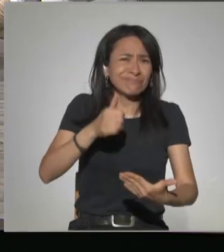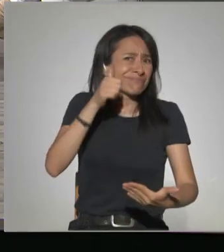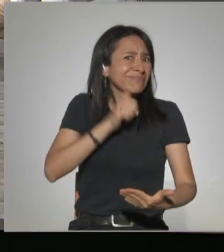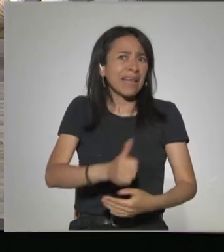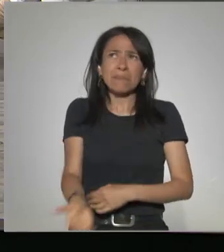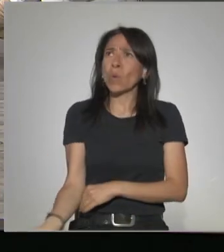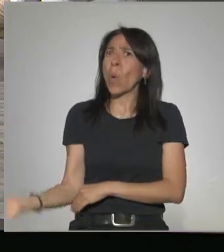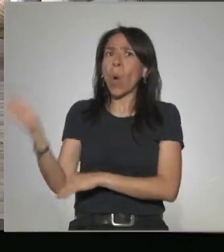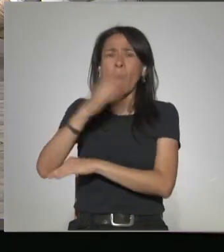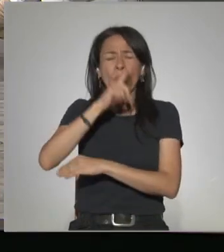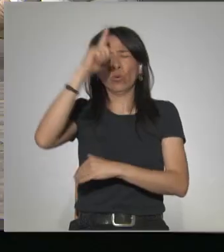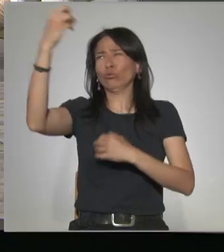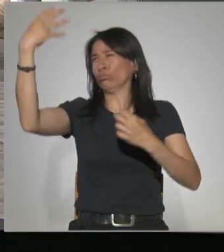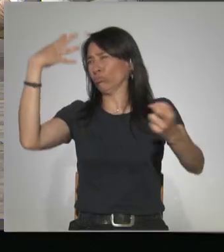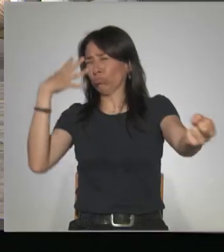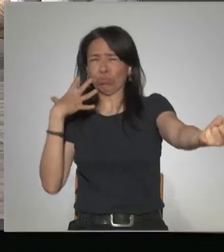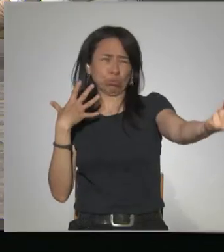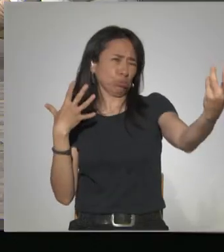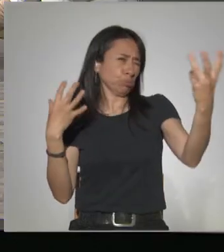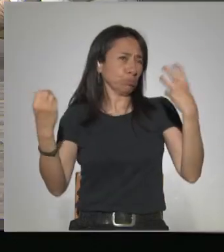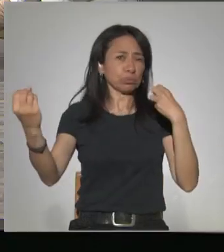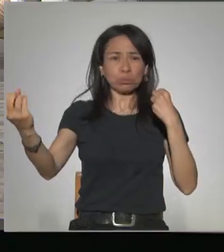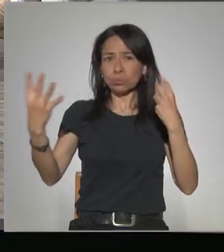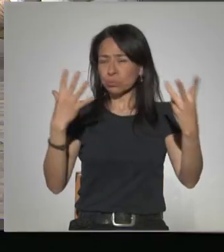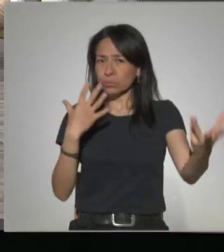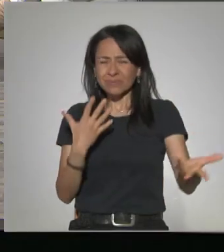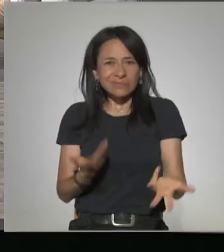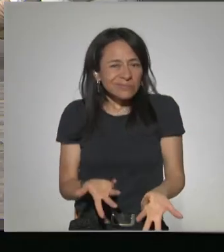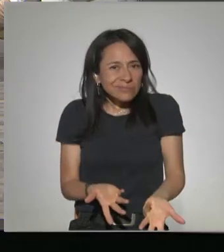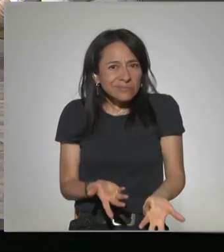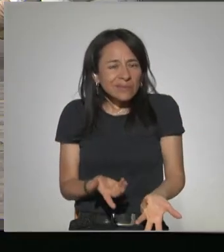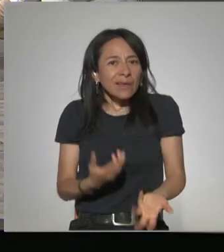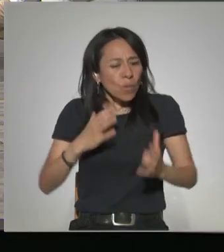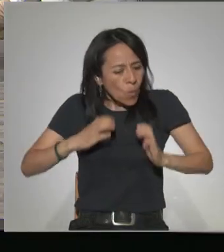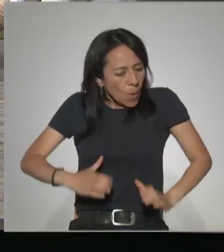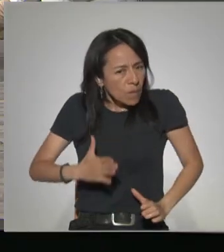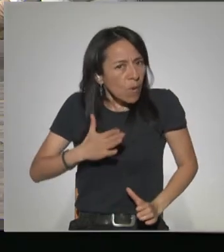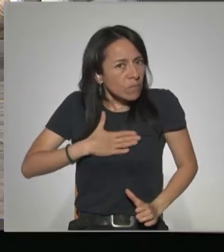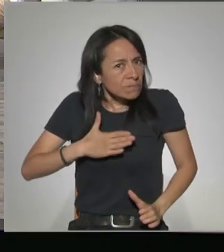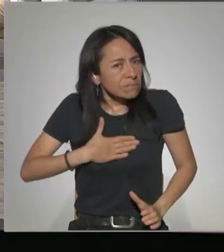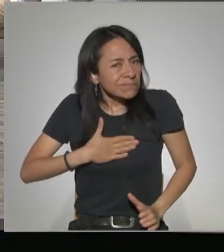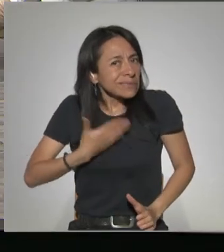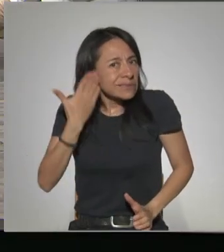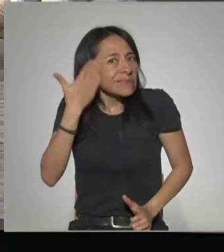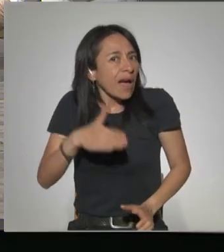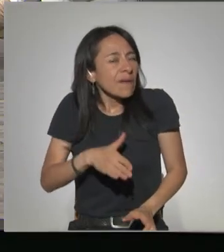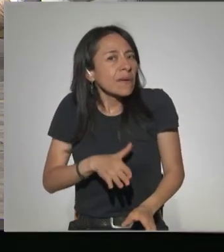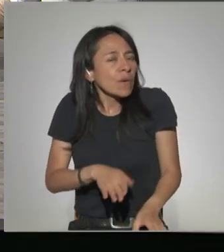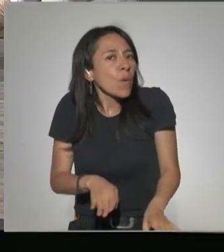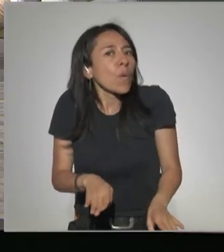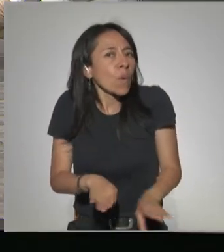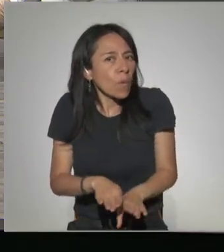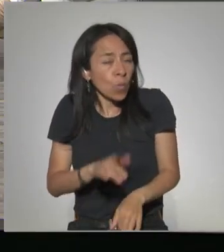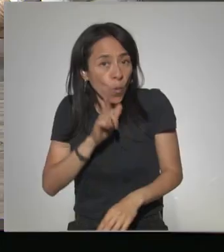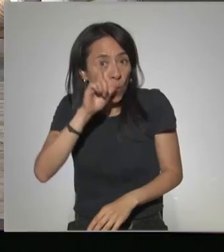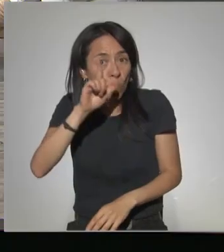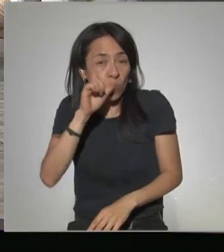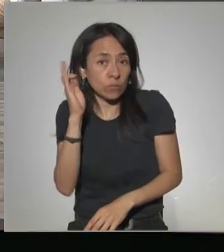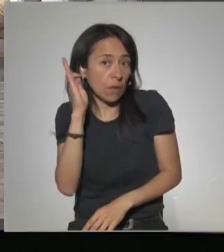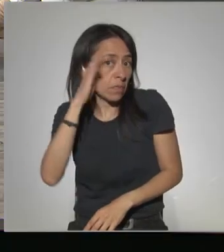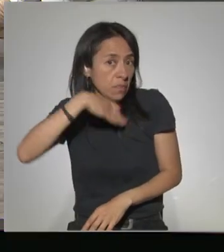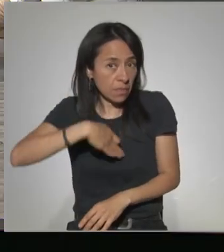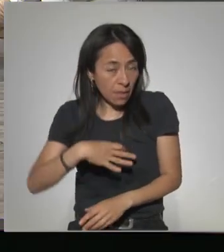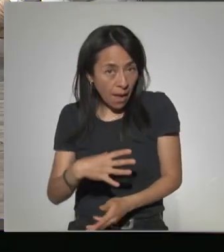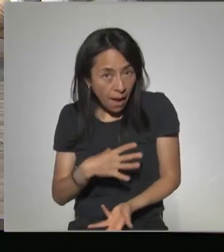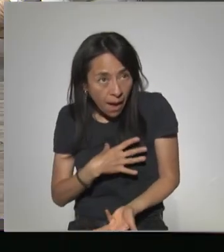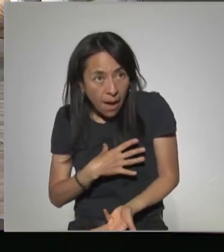tiempo, ¿cómo nuestro cuerpo sabe o no importa si está la luz artificial? De todas maneras, ¿mi cuerpo tiene